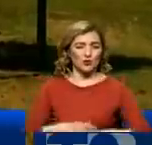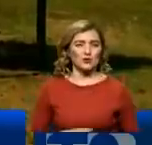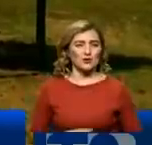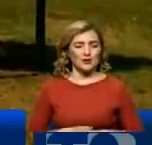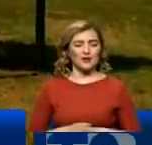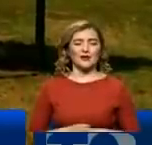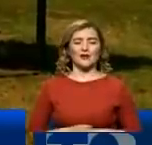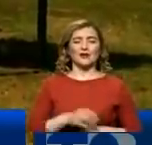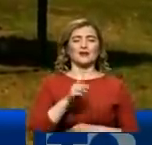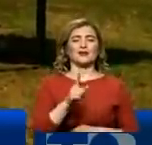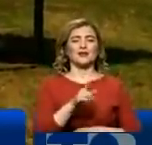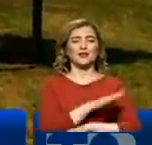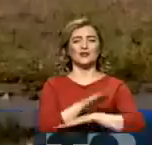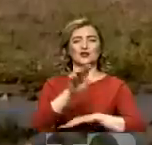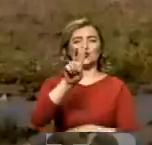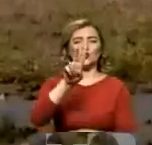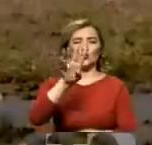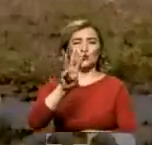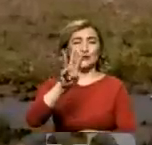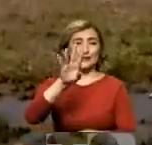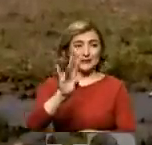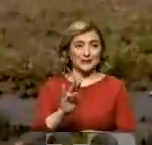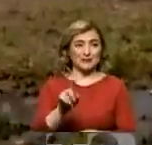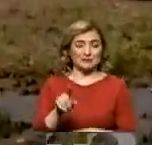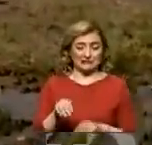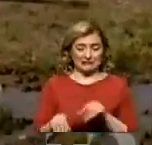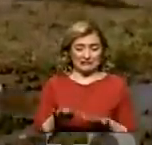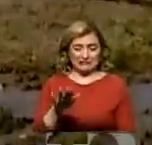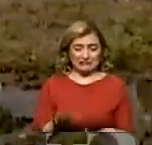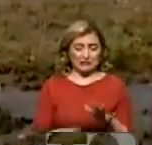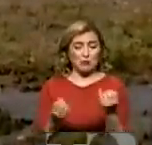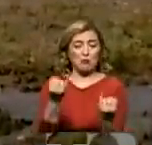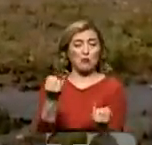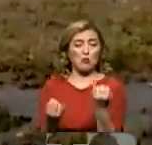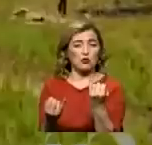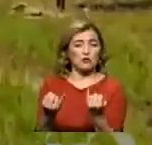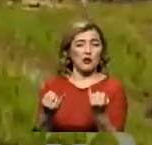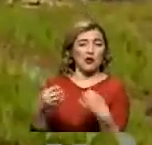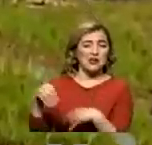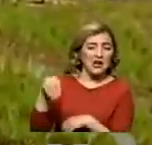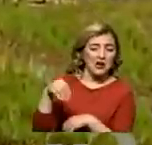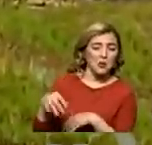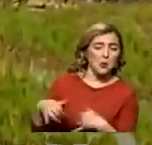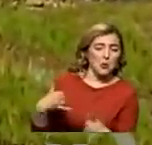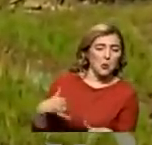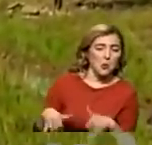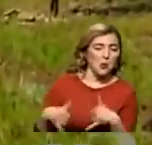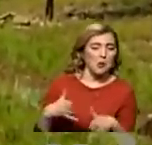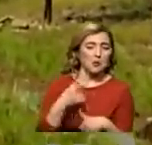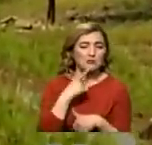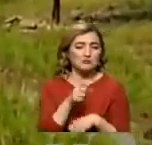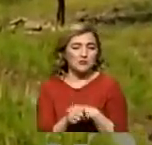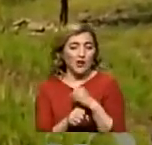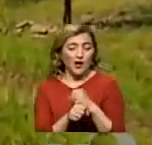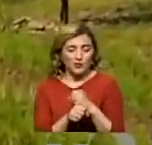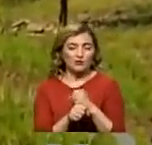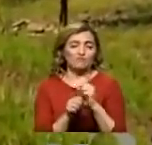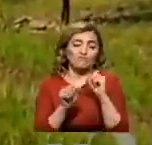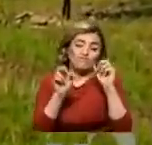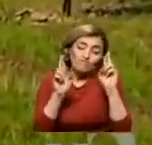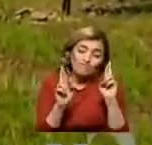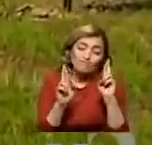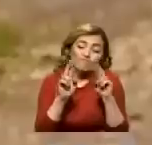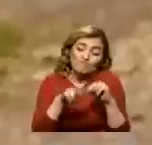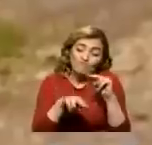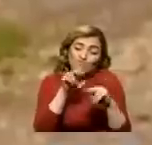Tiene 267 alumnos. En medio de tierra y monte pasan los recreos. Con el término de este año lectivo, esperan que las